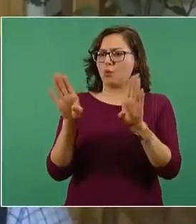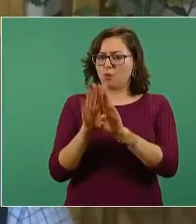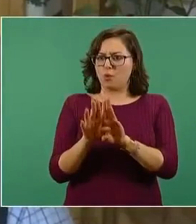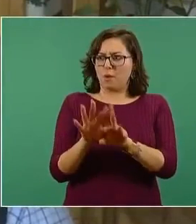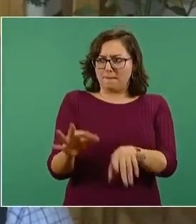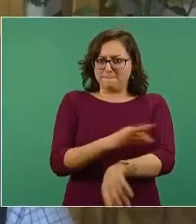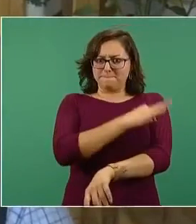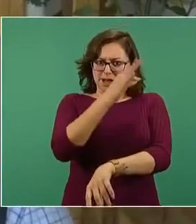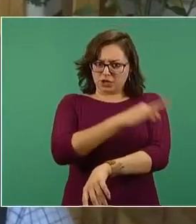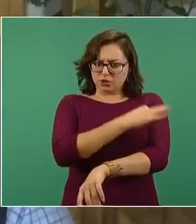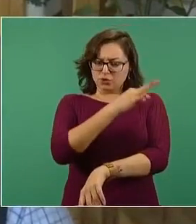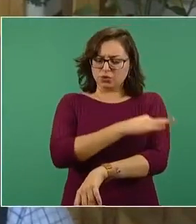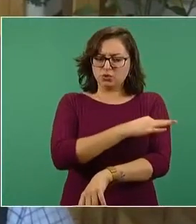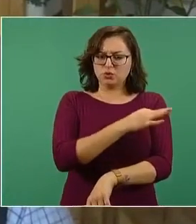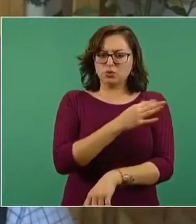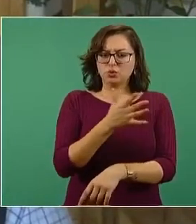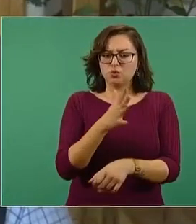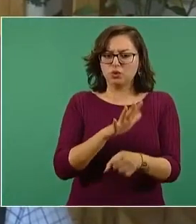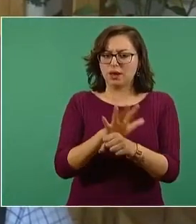de la vacuna